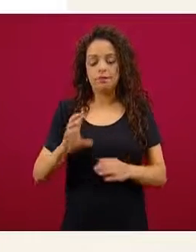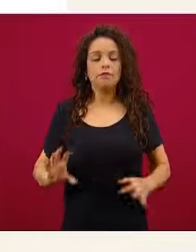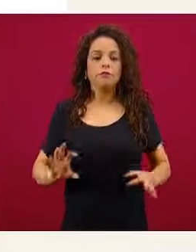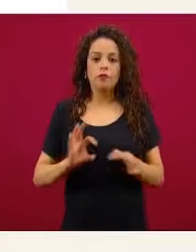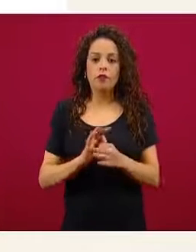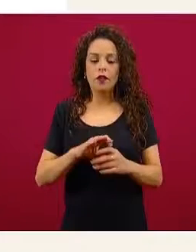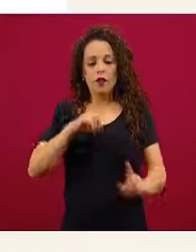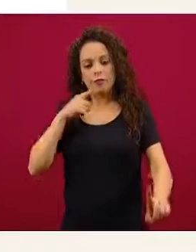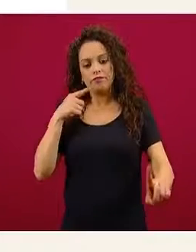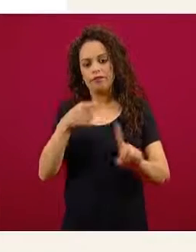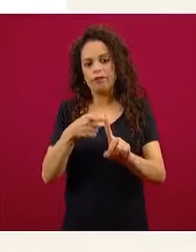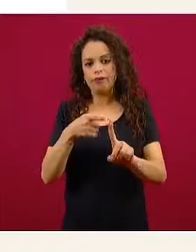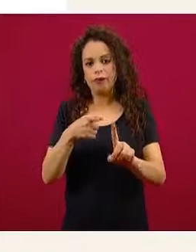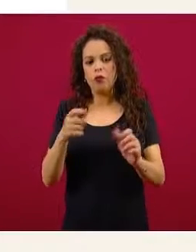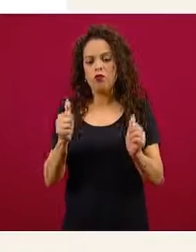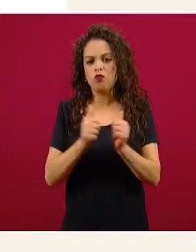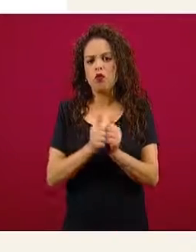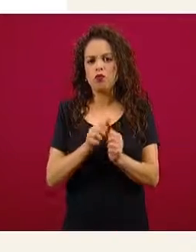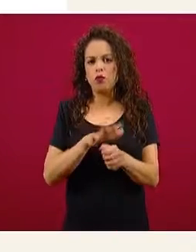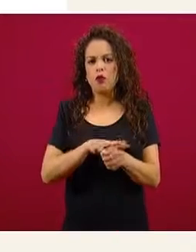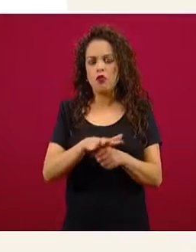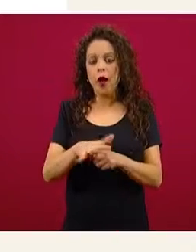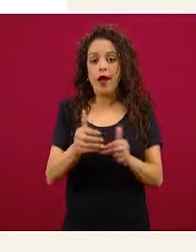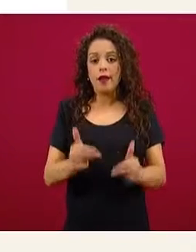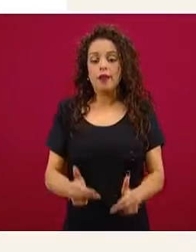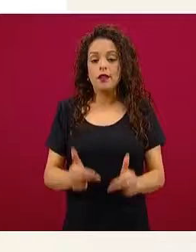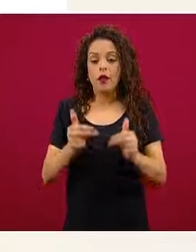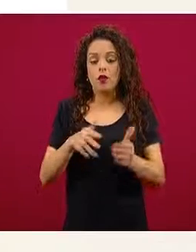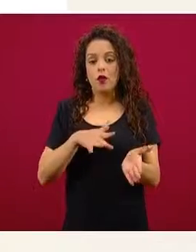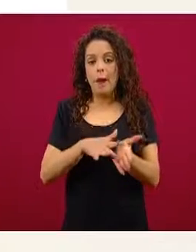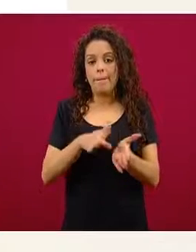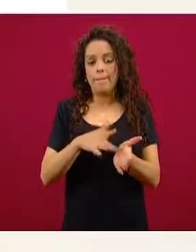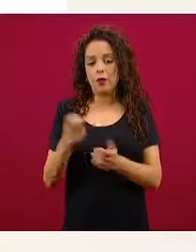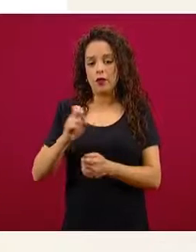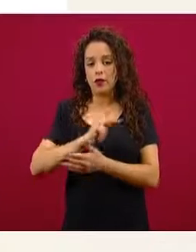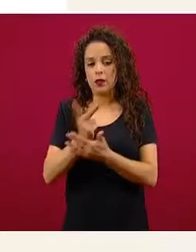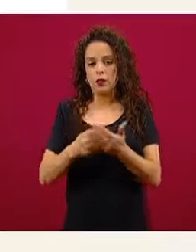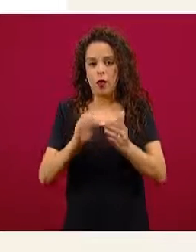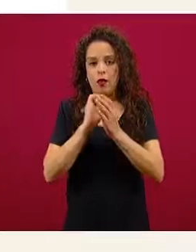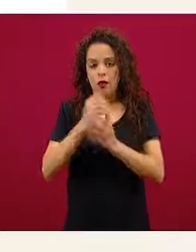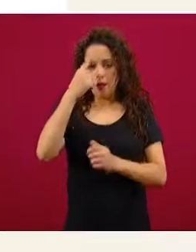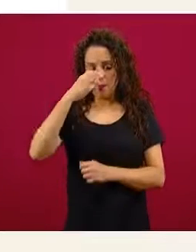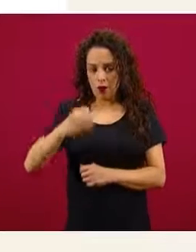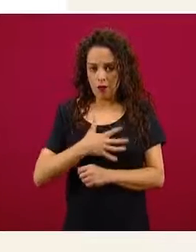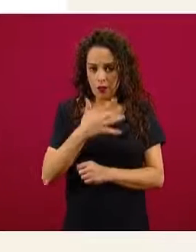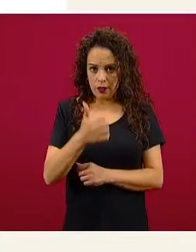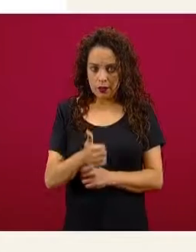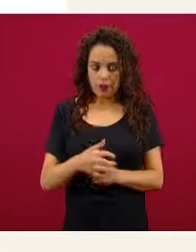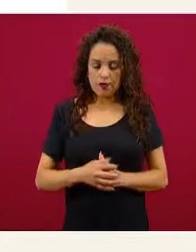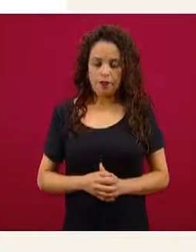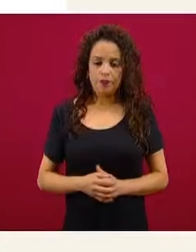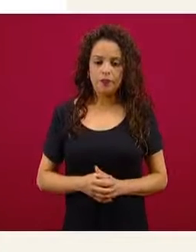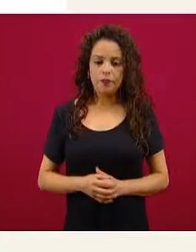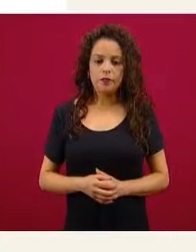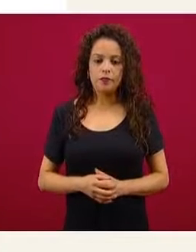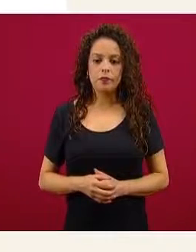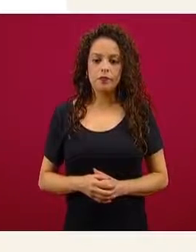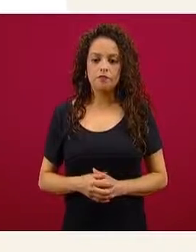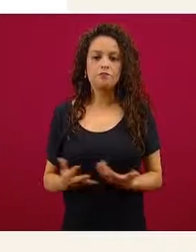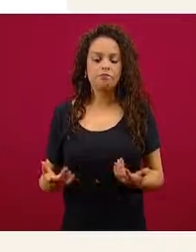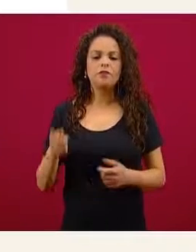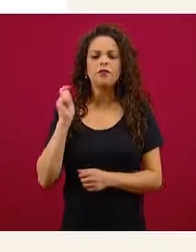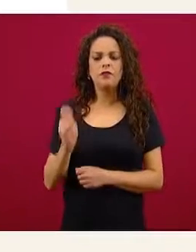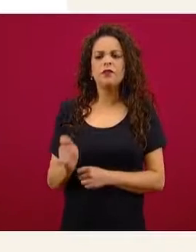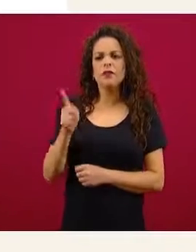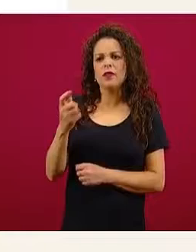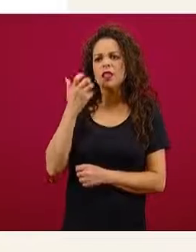directa con los negocios a los que apoya el programa de Tandas para el Bienestar, que busca fomentar